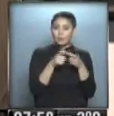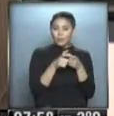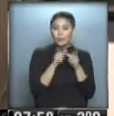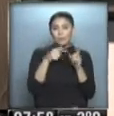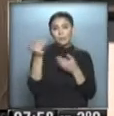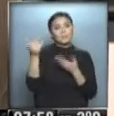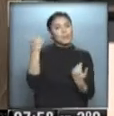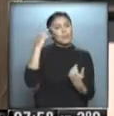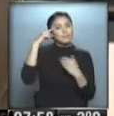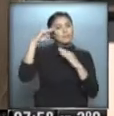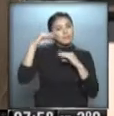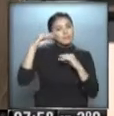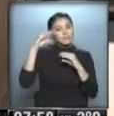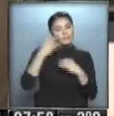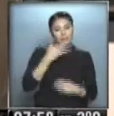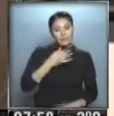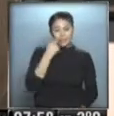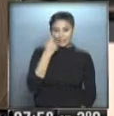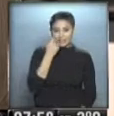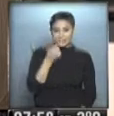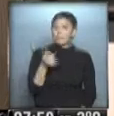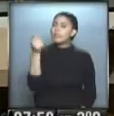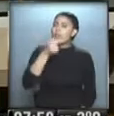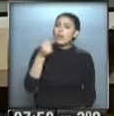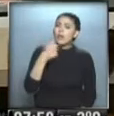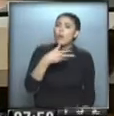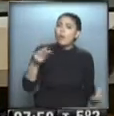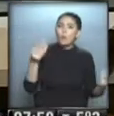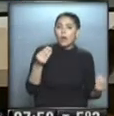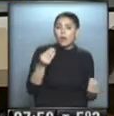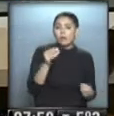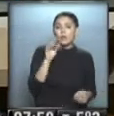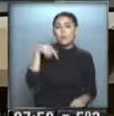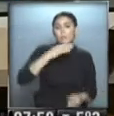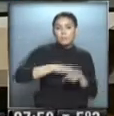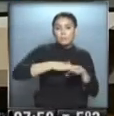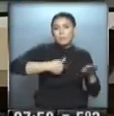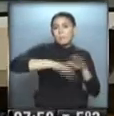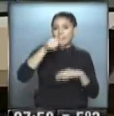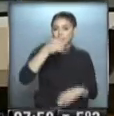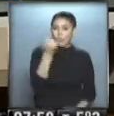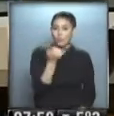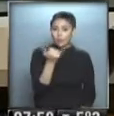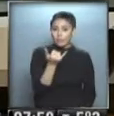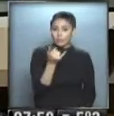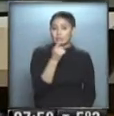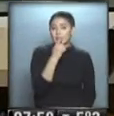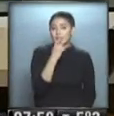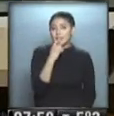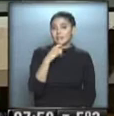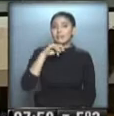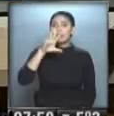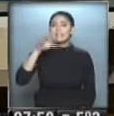invitar a la reflexión es realmente muy pero muy interesante alejó cuál o cuáles recomendase especialmente para este jueves y se lleva